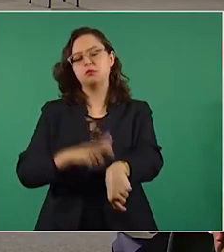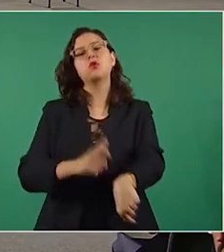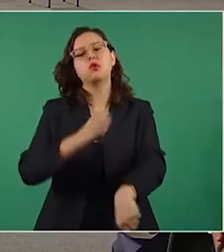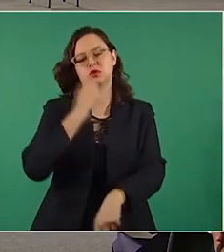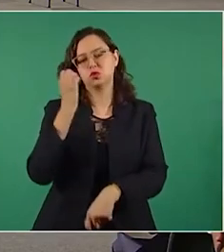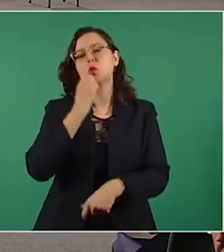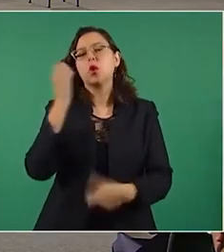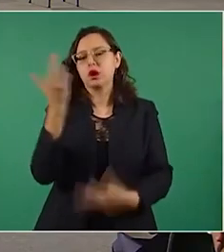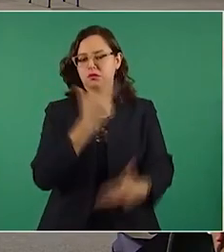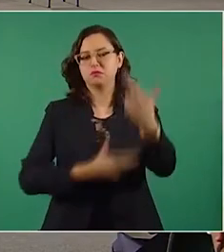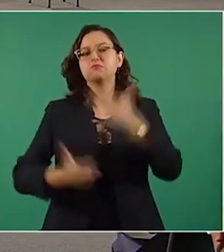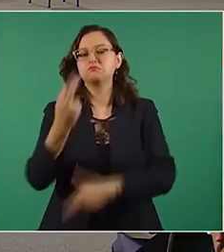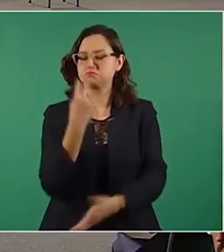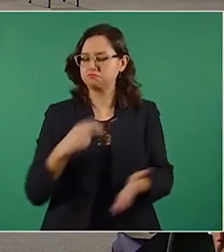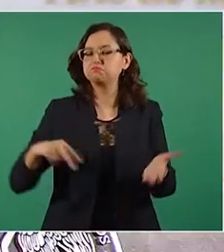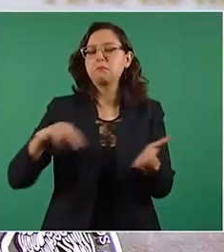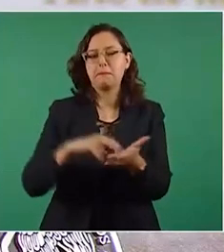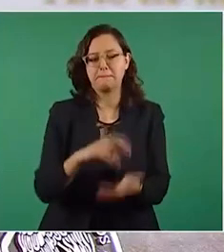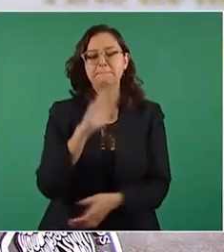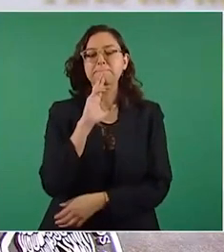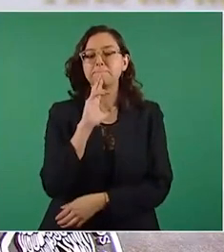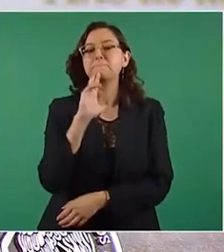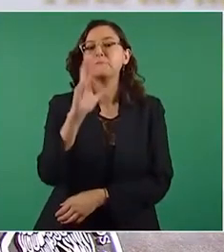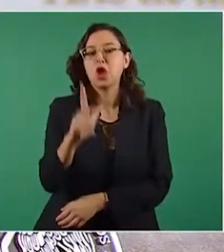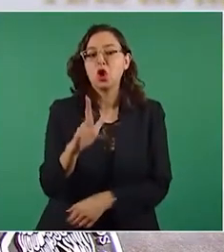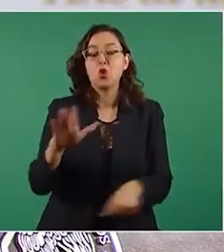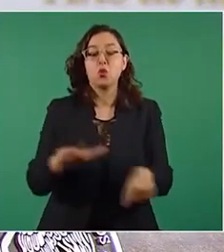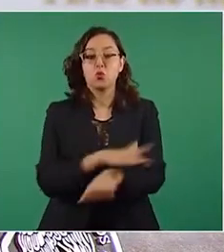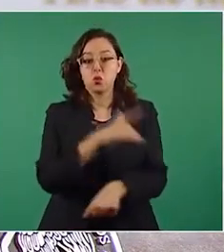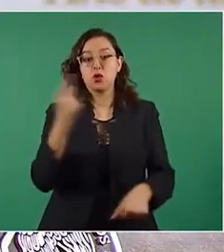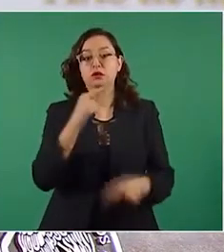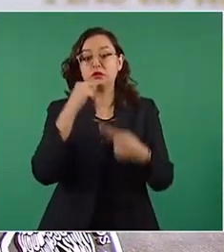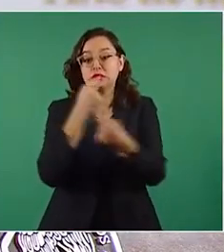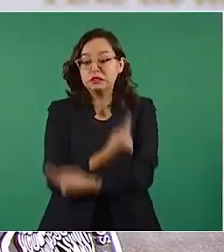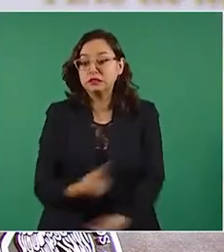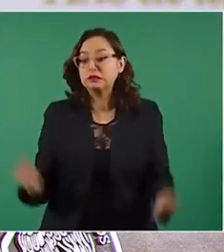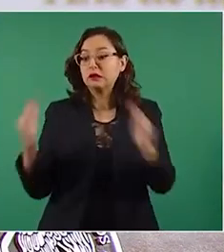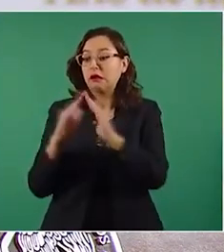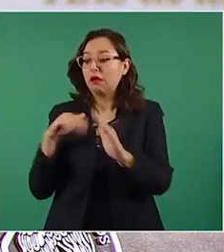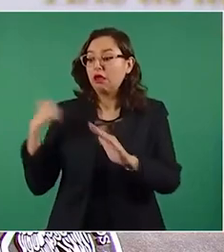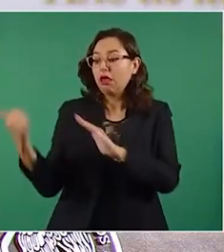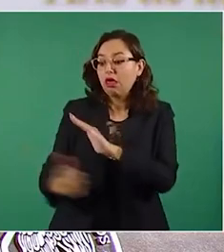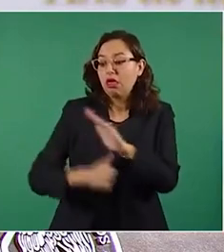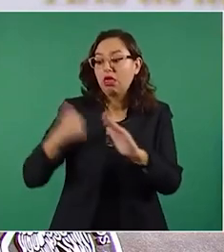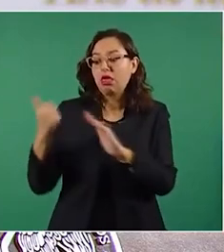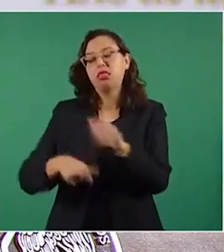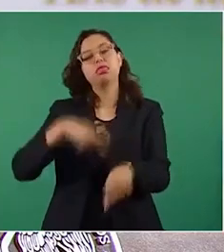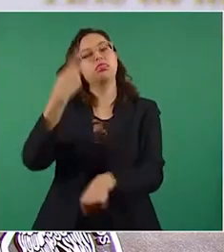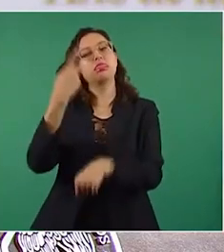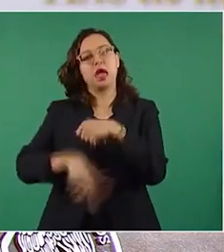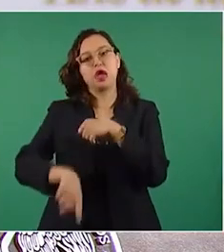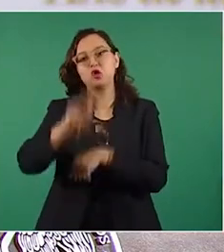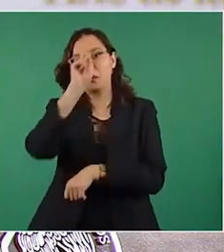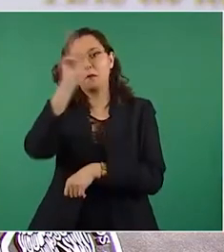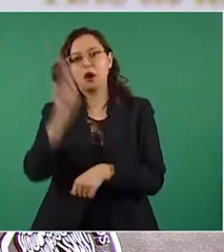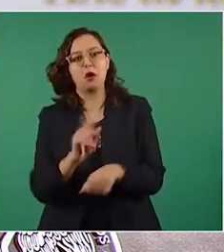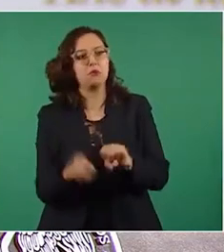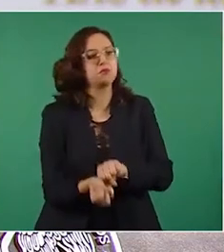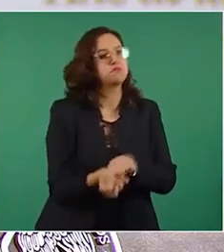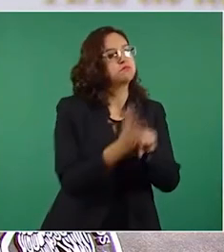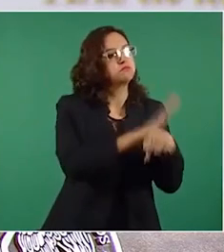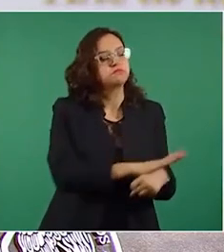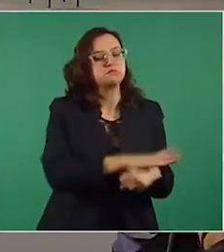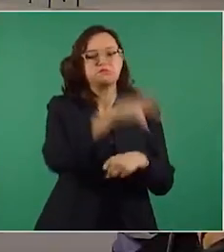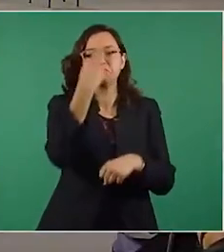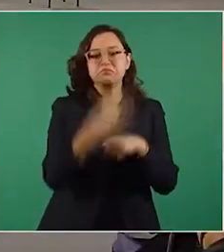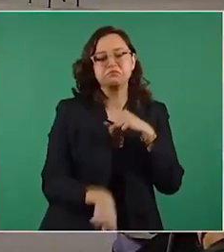presenciales, ya que las consecuencias del confinamiento son más dañinas para su salud que el riesgo de contagio